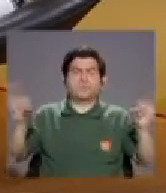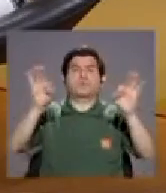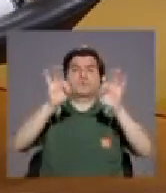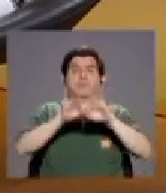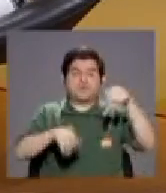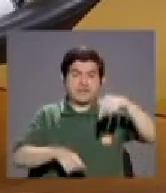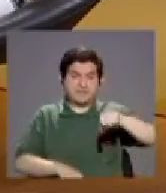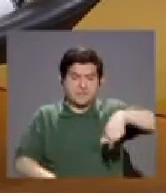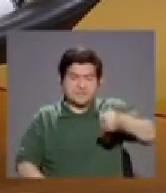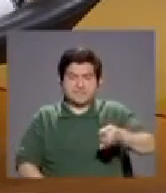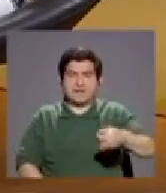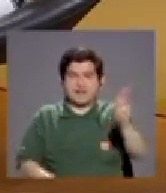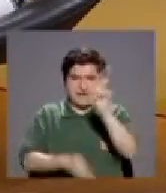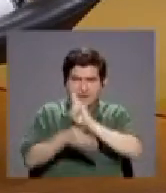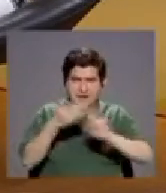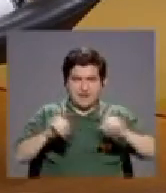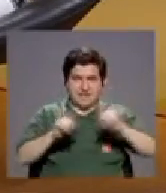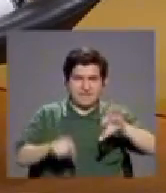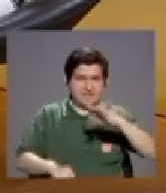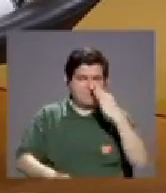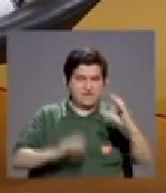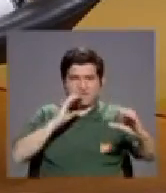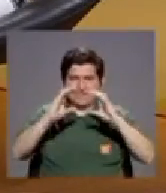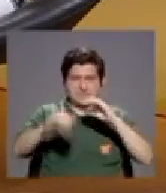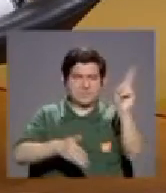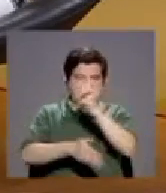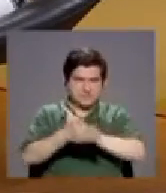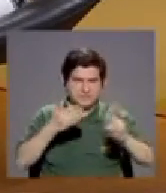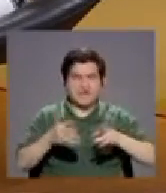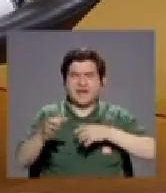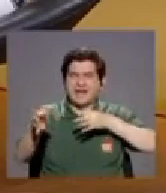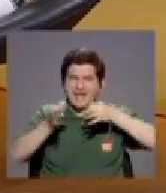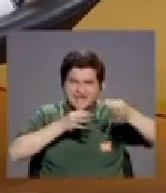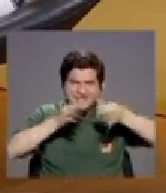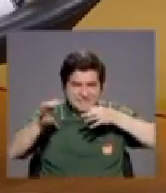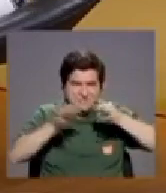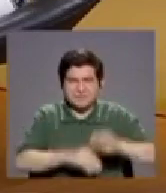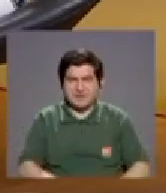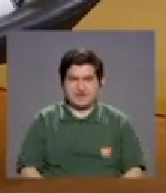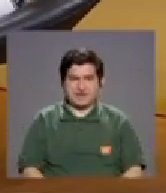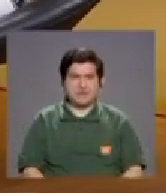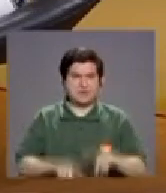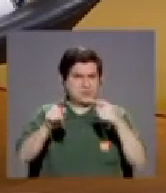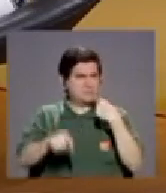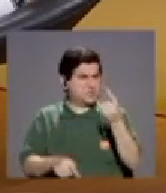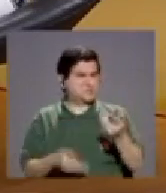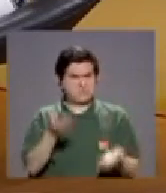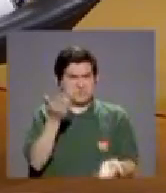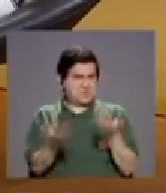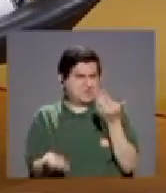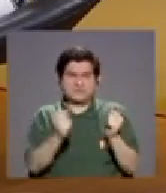canal universitario y desde muchos medios de la universidad la explicación, porque alguien diría, pero